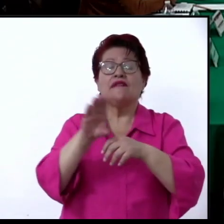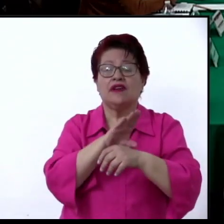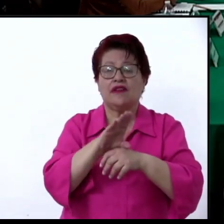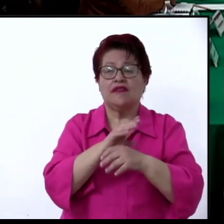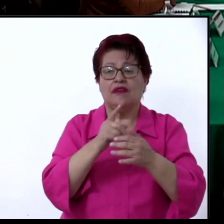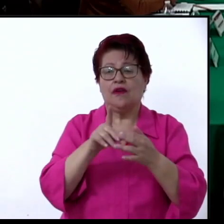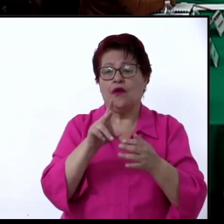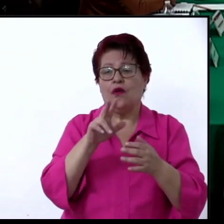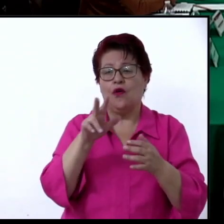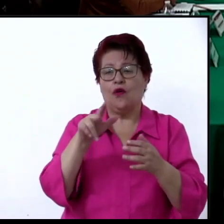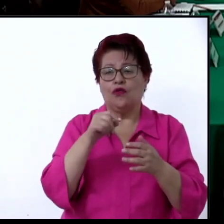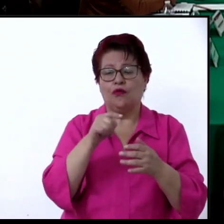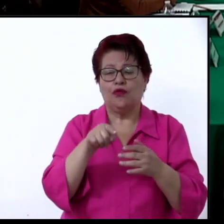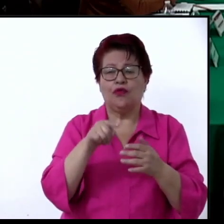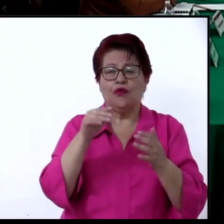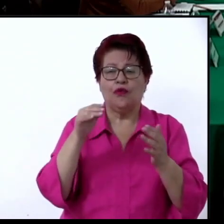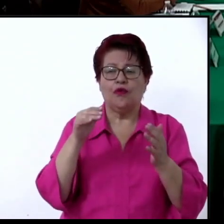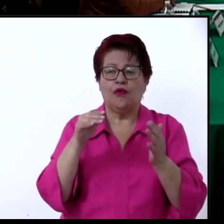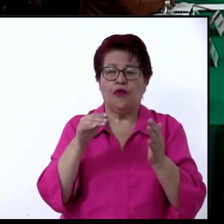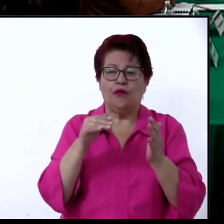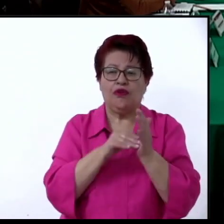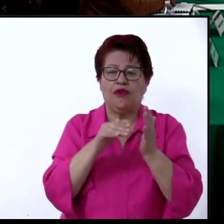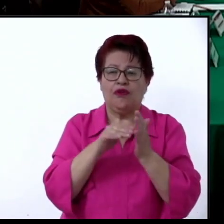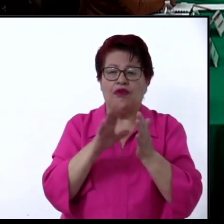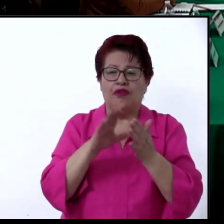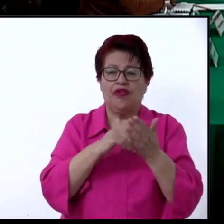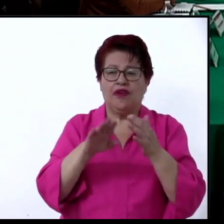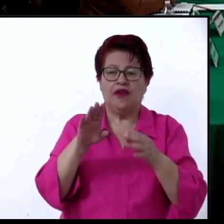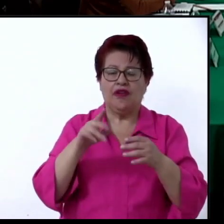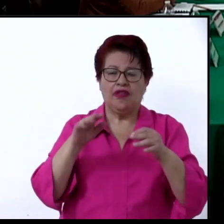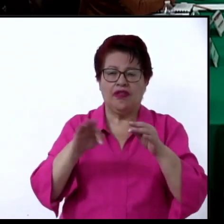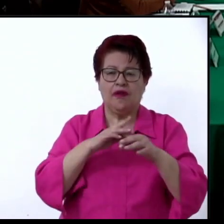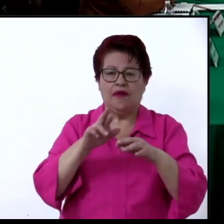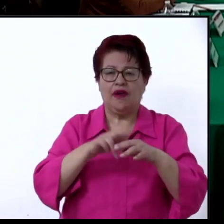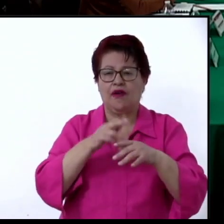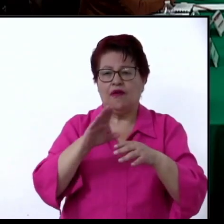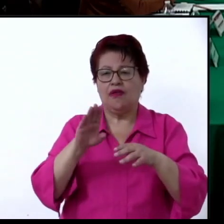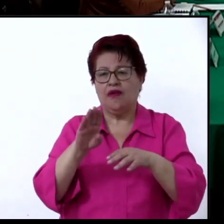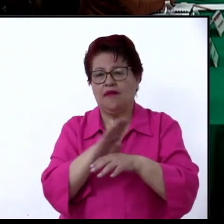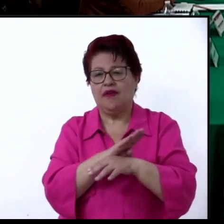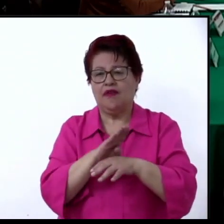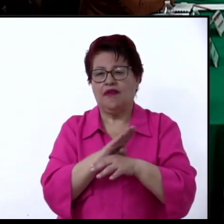a 8.1 millones de personas trabajadoras beneficiadas, que